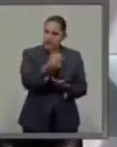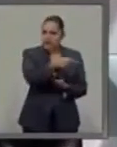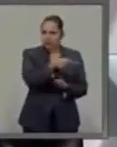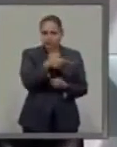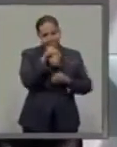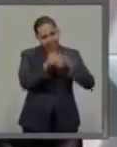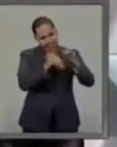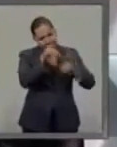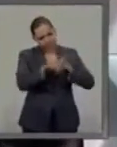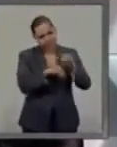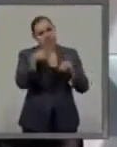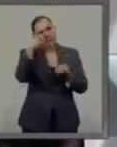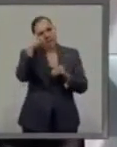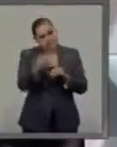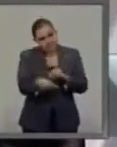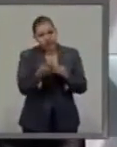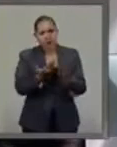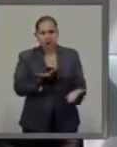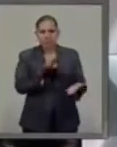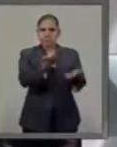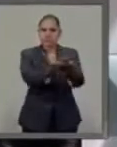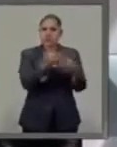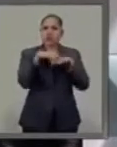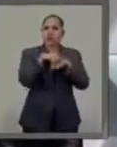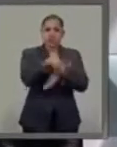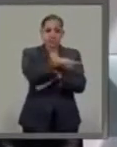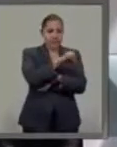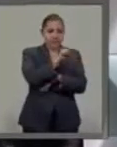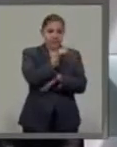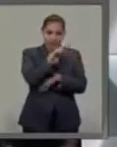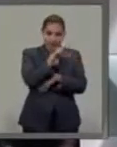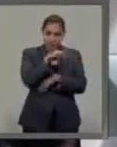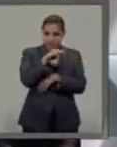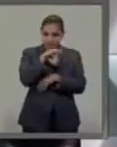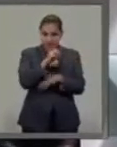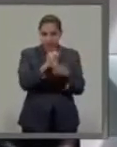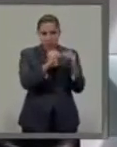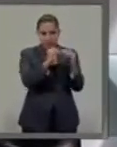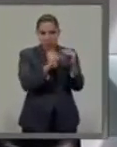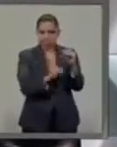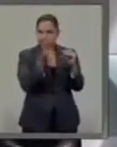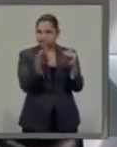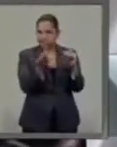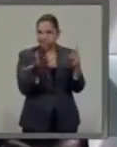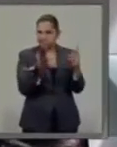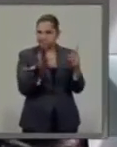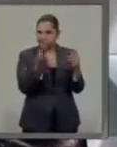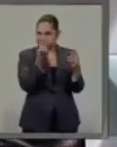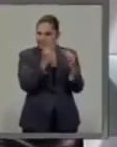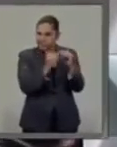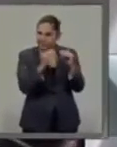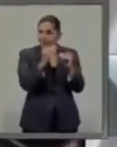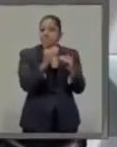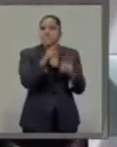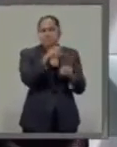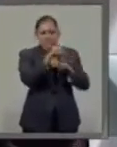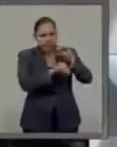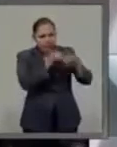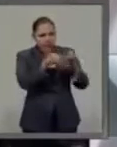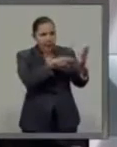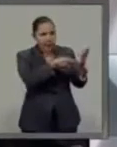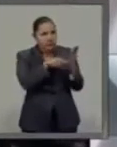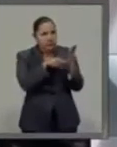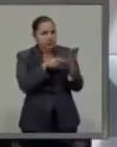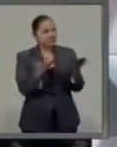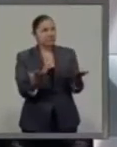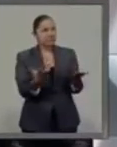para recuperar el poder adquisitivo del salario, como hemos constado, no será así. El salario mínimo